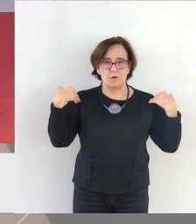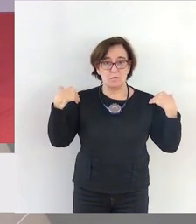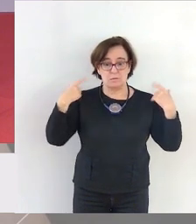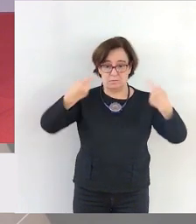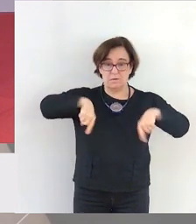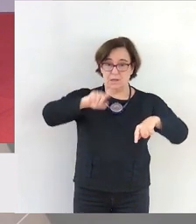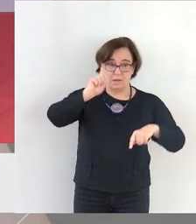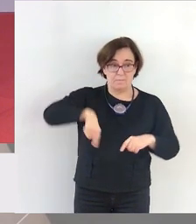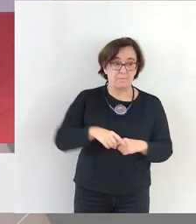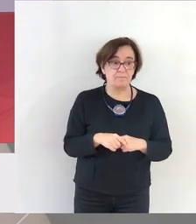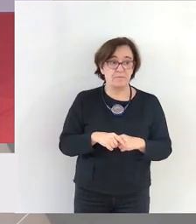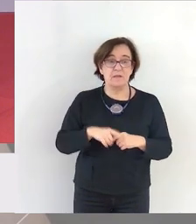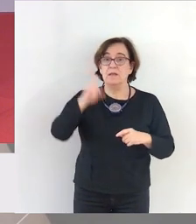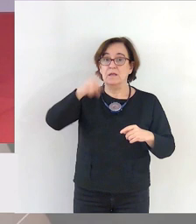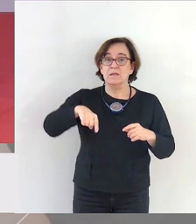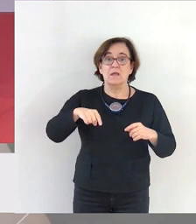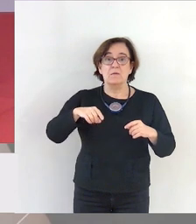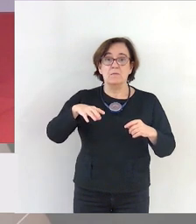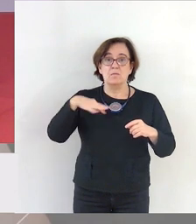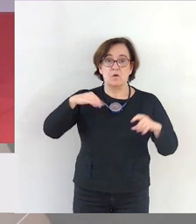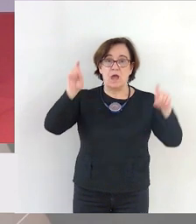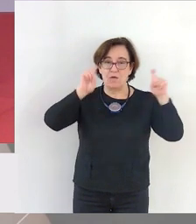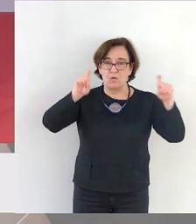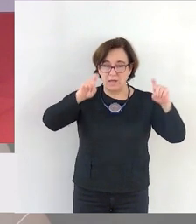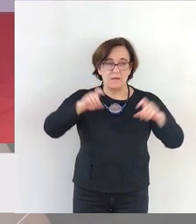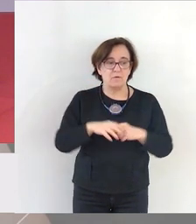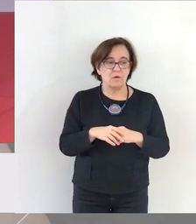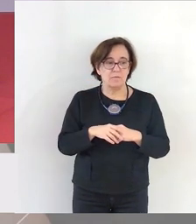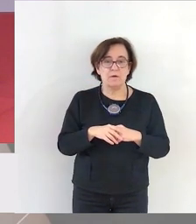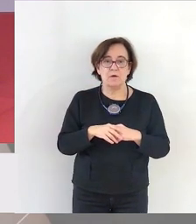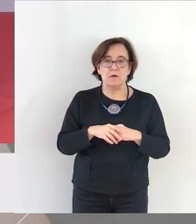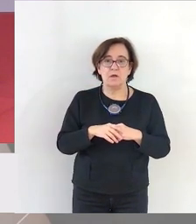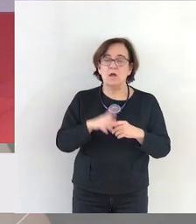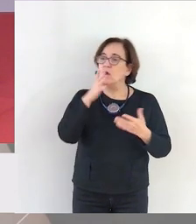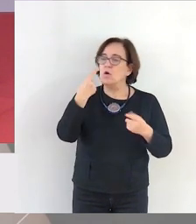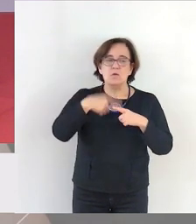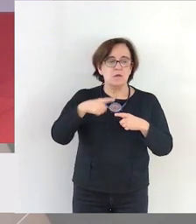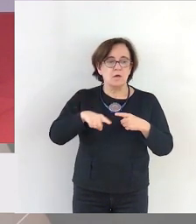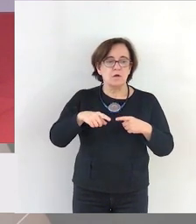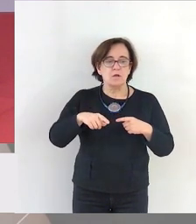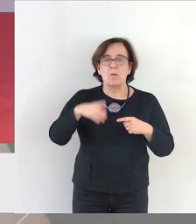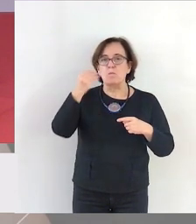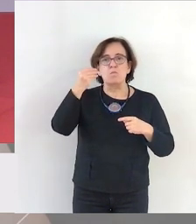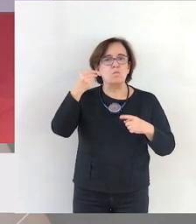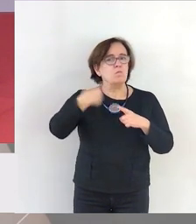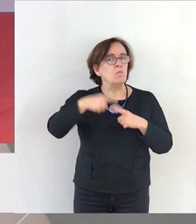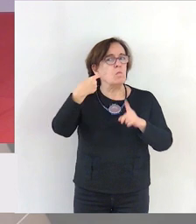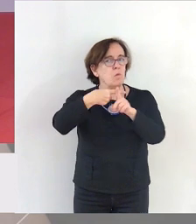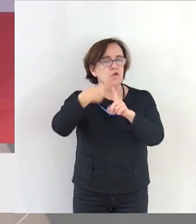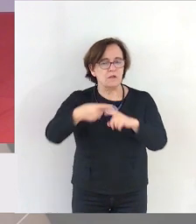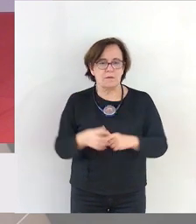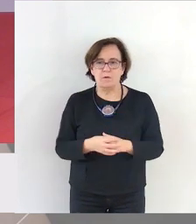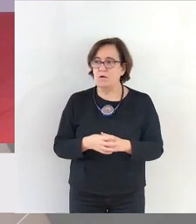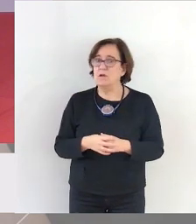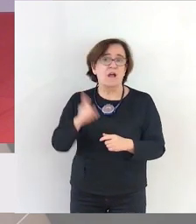mismo de manera que incluso desde el punto de vista educativo era una iniciativa que resultaba muy rentable